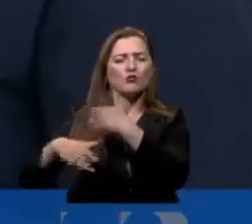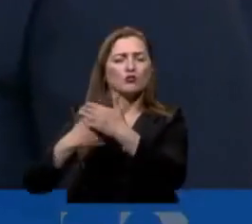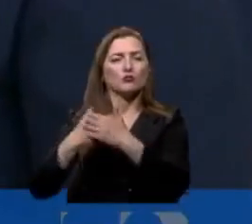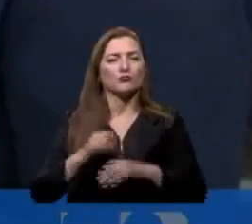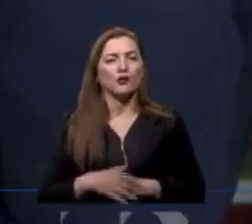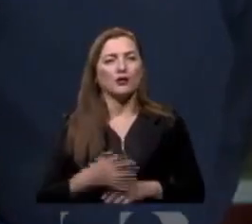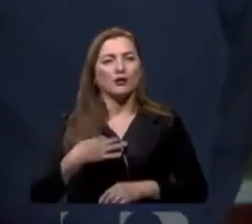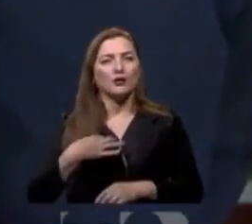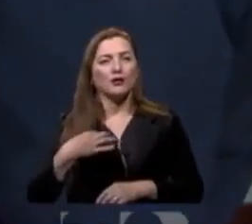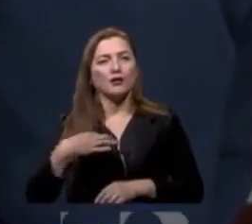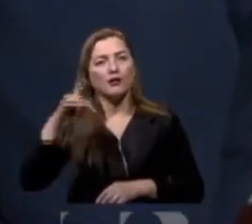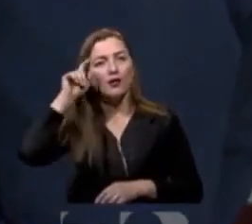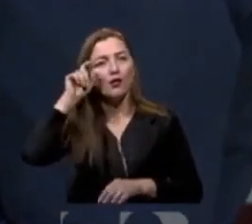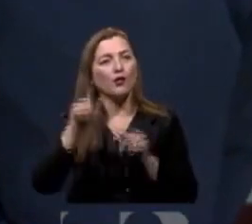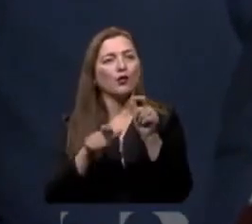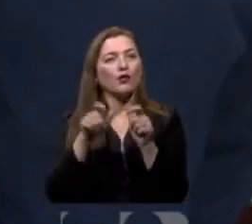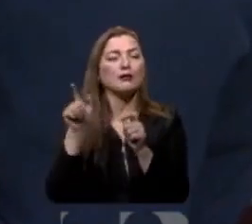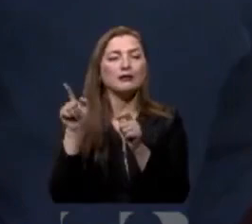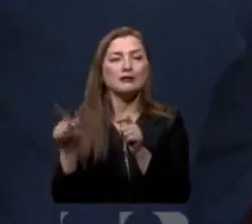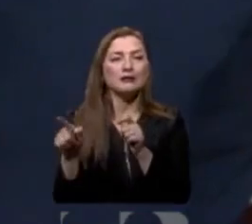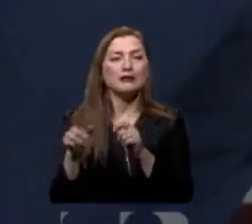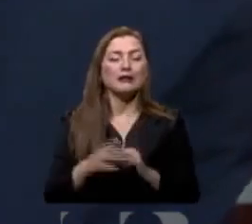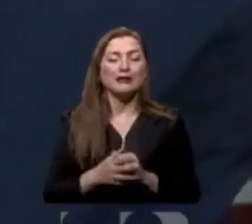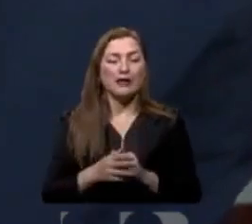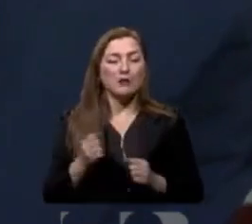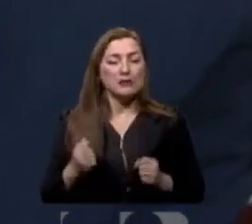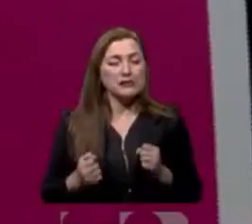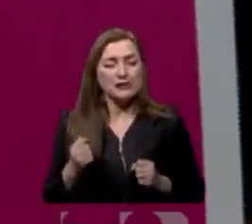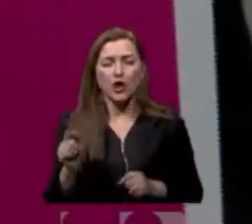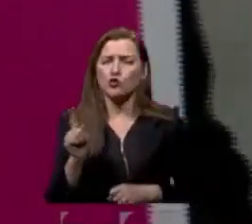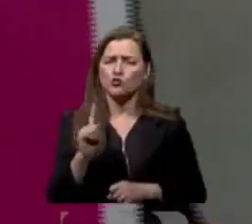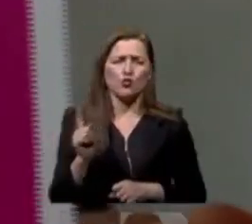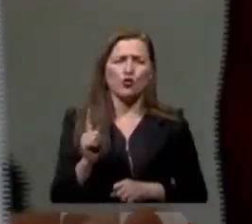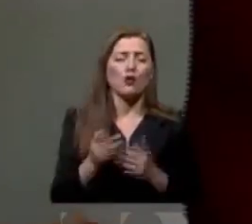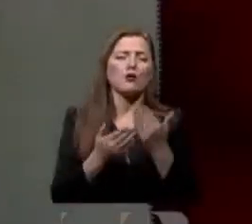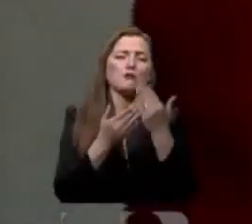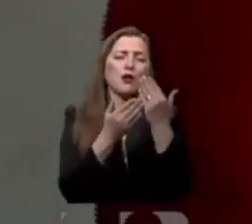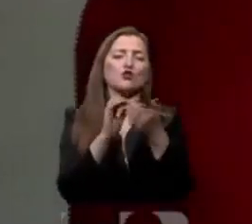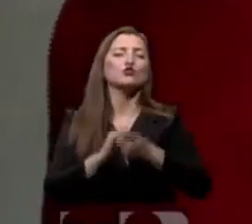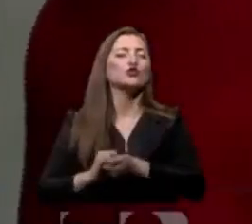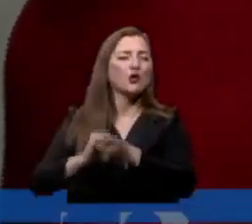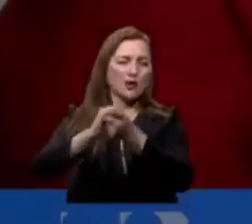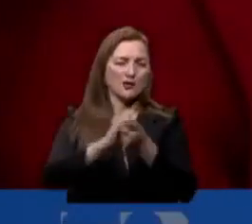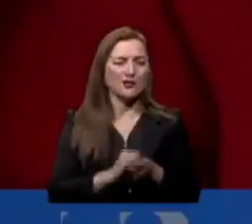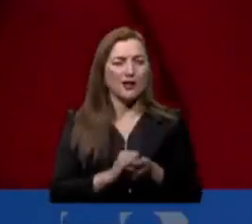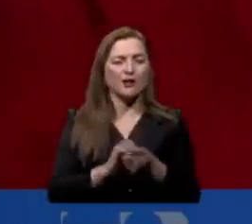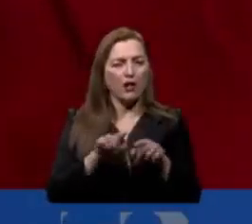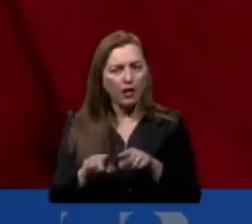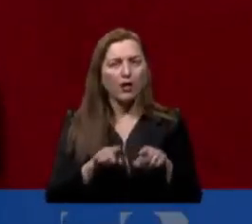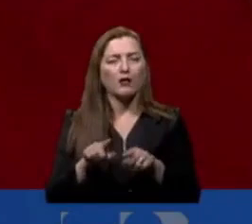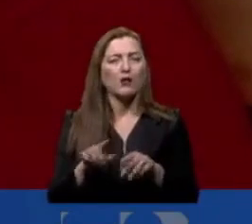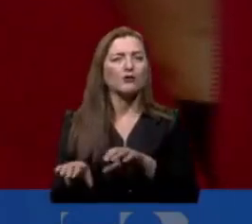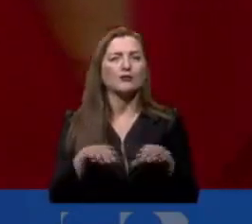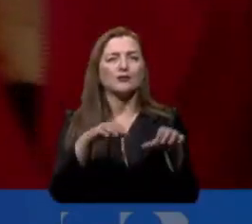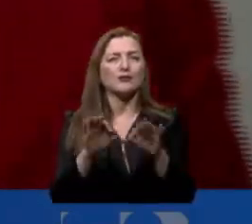las voluntarias recuerdan a la ciudadanía que esta no es una carrera atlética sino un evento de solidaridad en el que también habrán